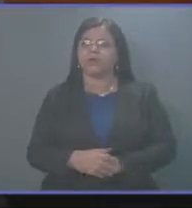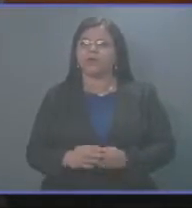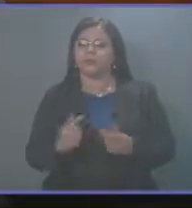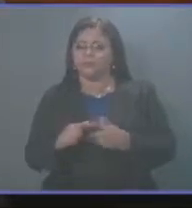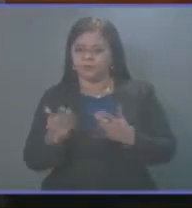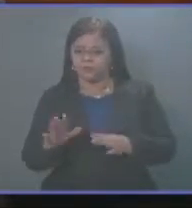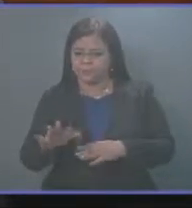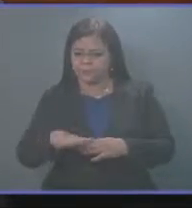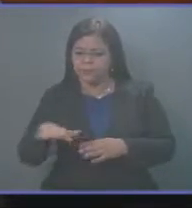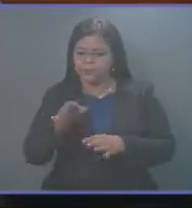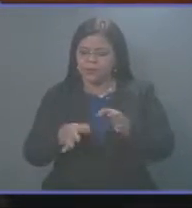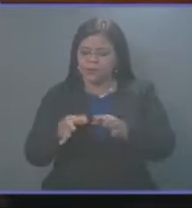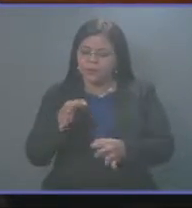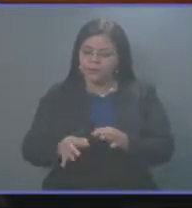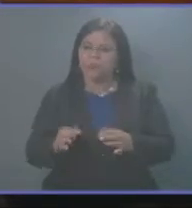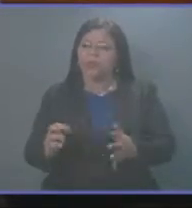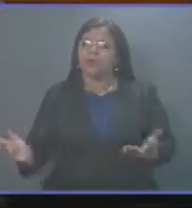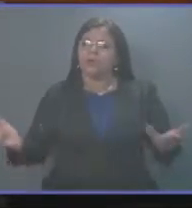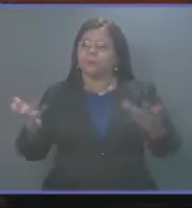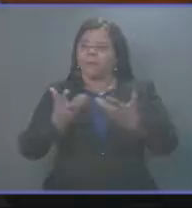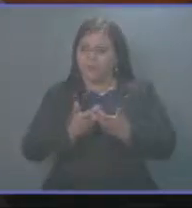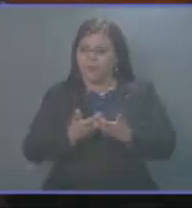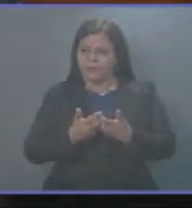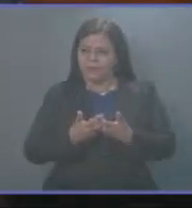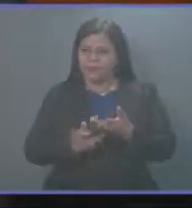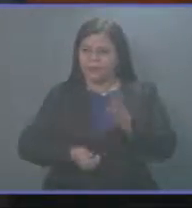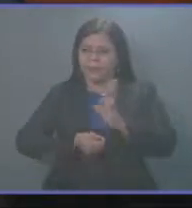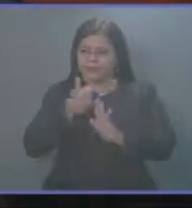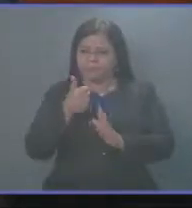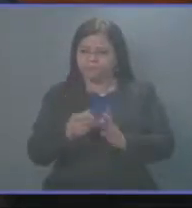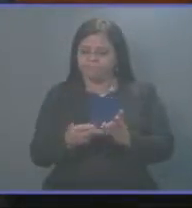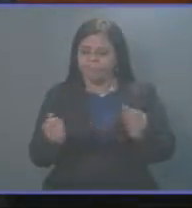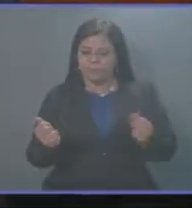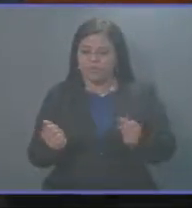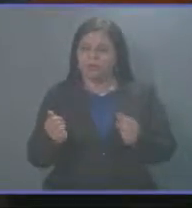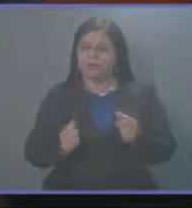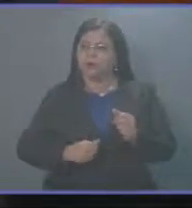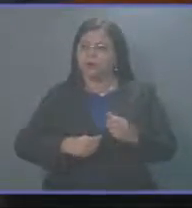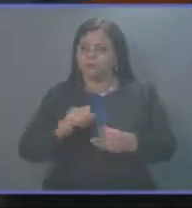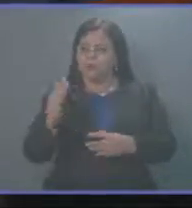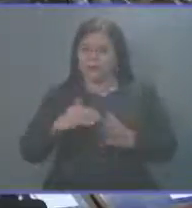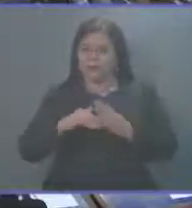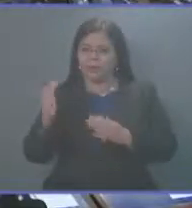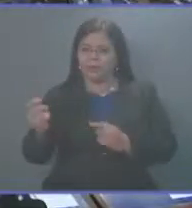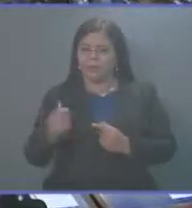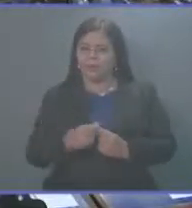justicia que estas situaciones se desarrollen y se resuelvan de una vez por todas. Gracias, presidente.